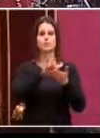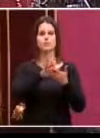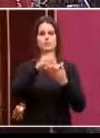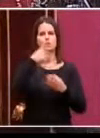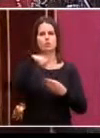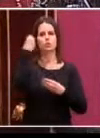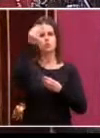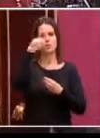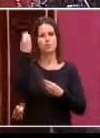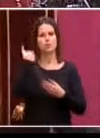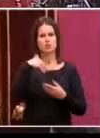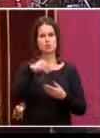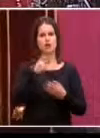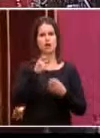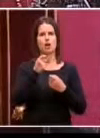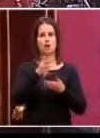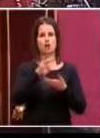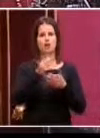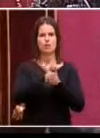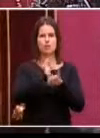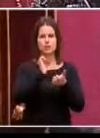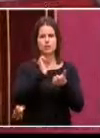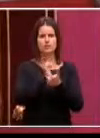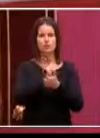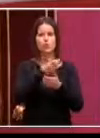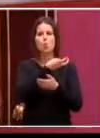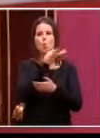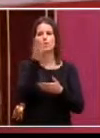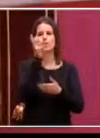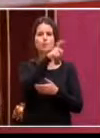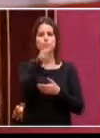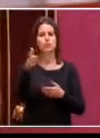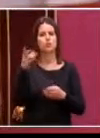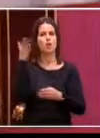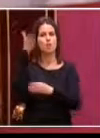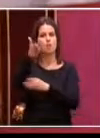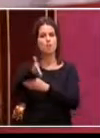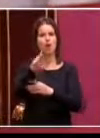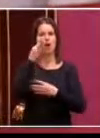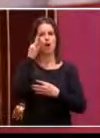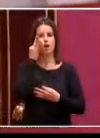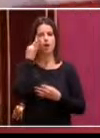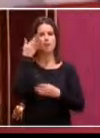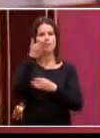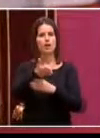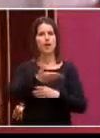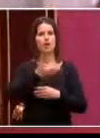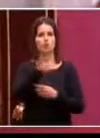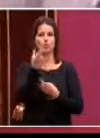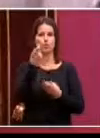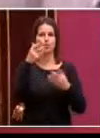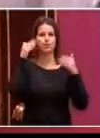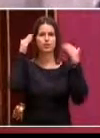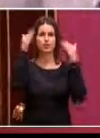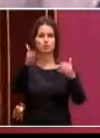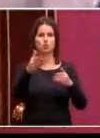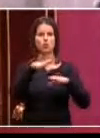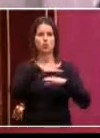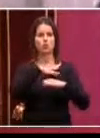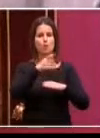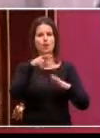que nosotros pensábamos estaba prestando era de atención completa. Es decir, cualquier persona que se personase y que necesitara esa atención en el